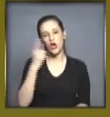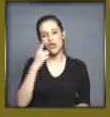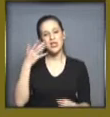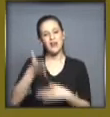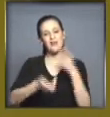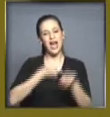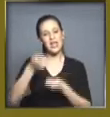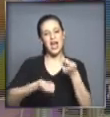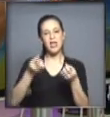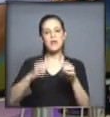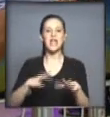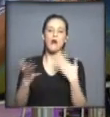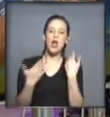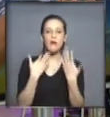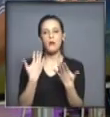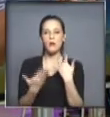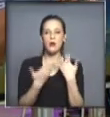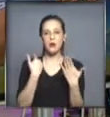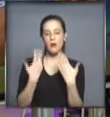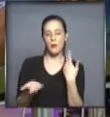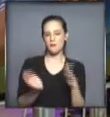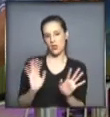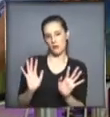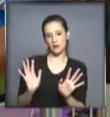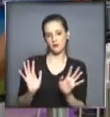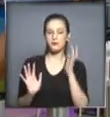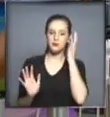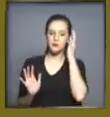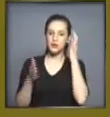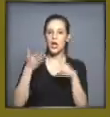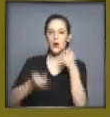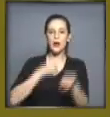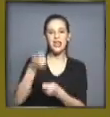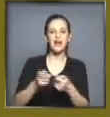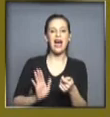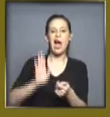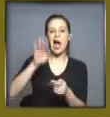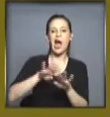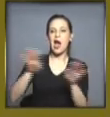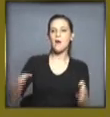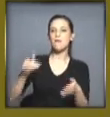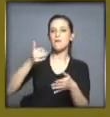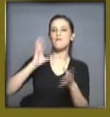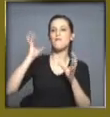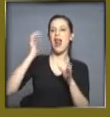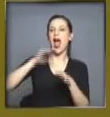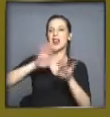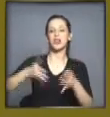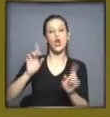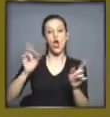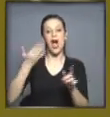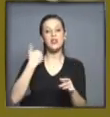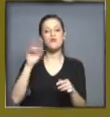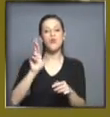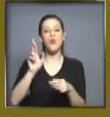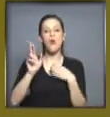y ahí empezamos en a una hablar. Discoteca. Se la chapó de ahí. ¿Y ella, usted dónde baila? ¿Arriba del parlante y ella en la pista? ¿Dónde baila? No, ella era tarjetera. Pero vos le